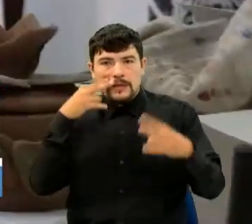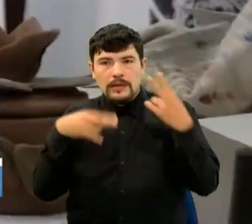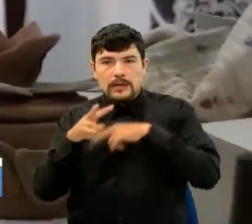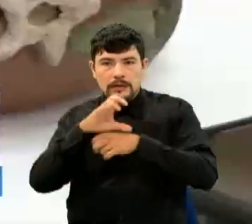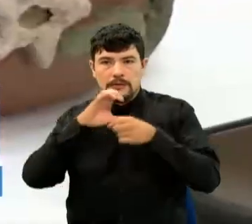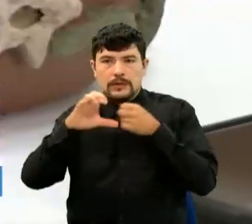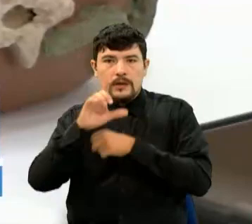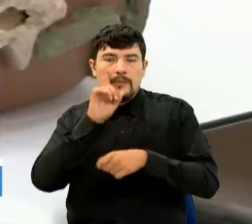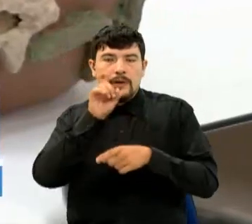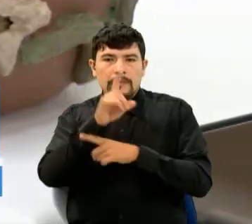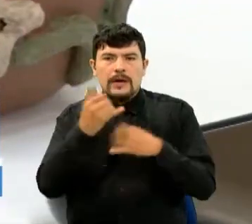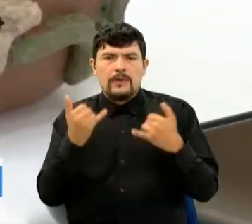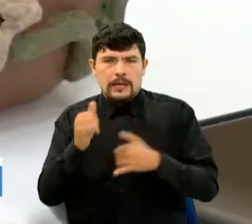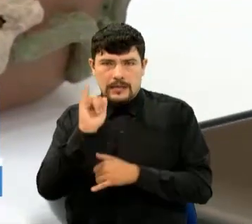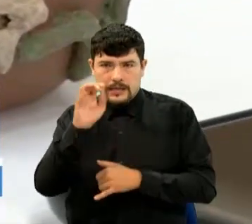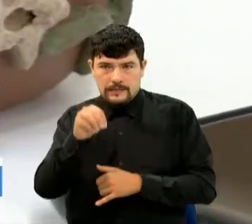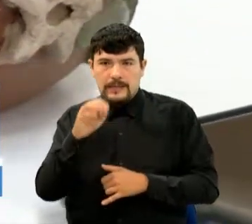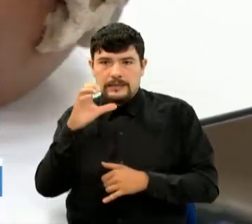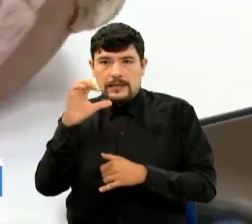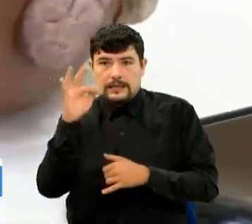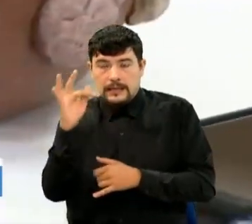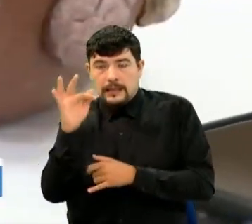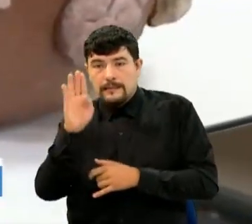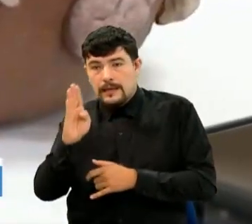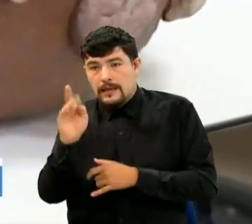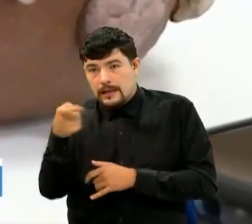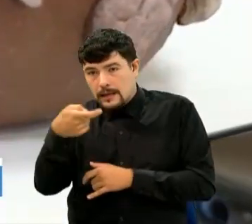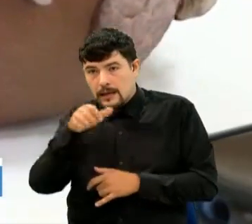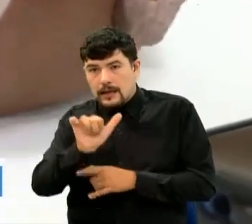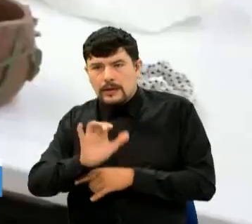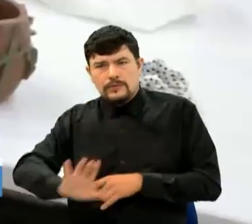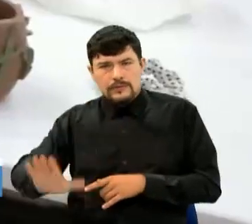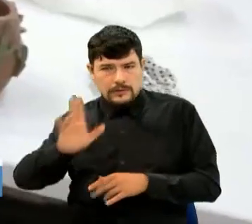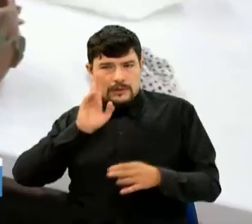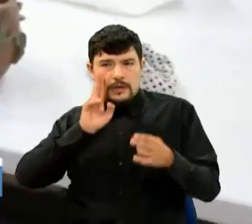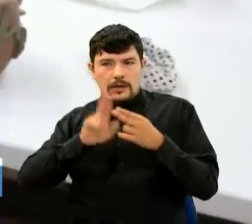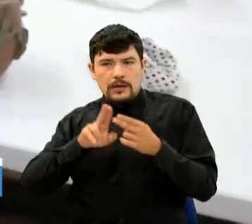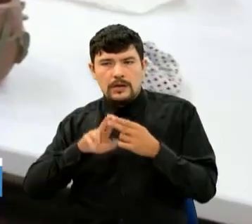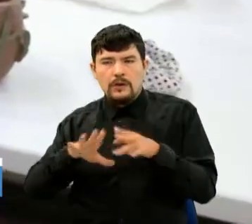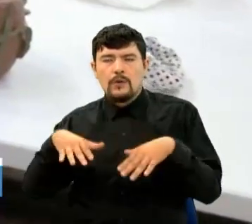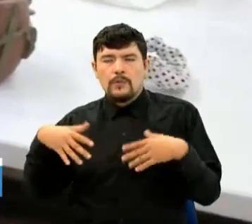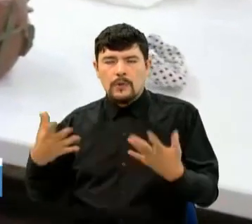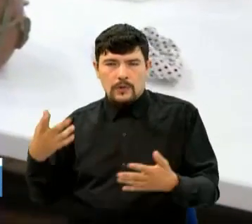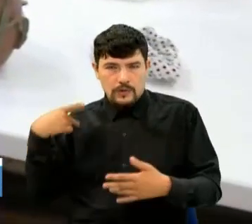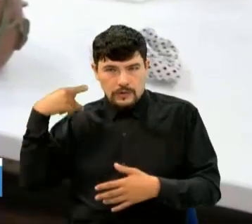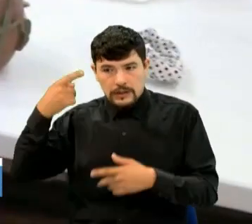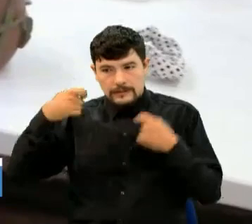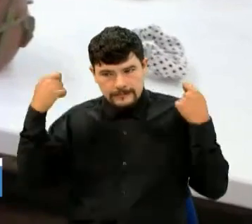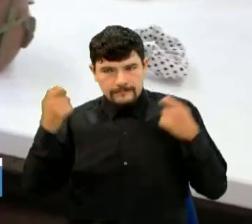Bucaramanga, @imctbga, y conoce más de la convocatoria.